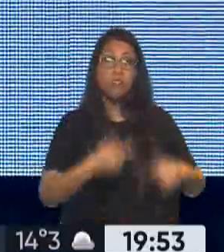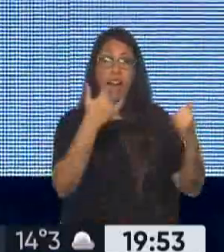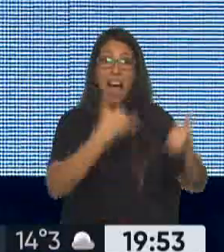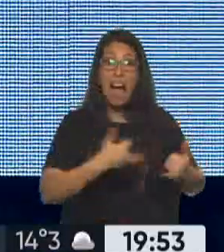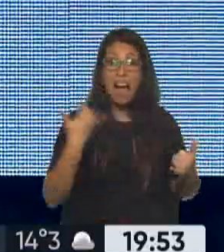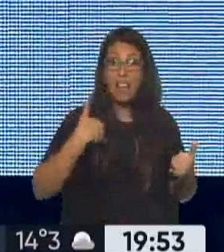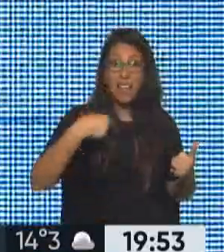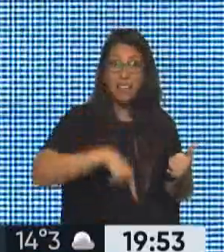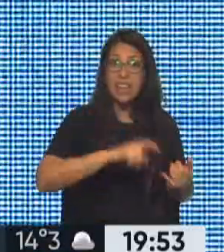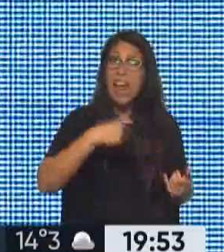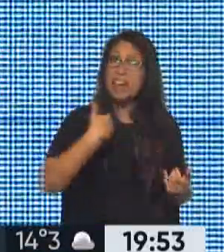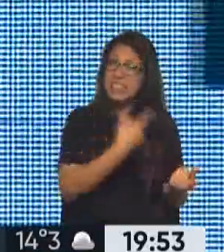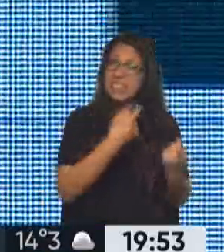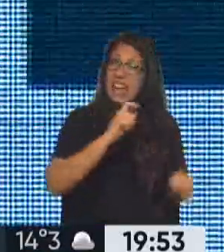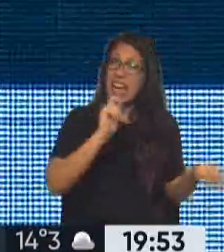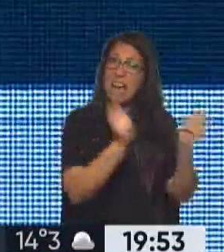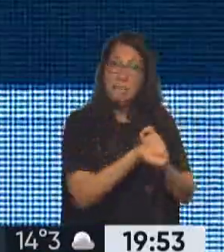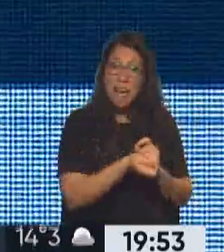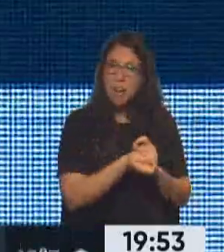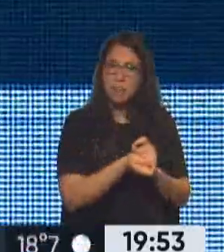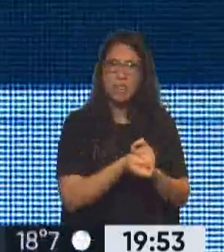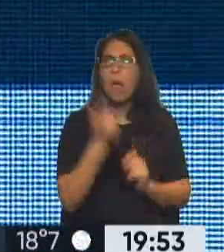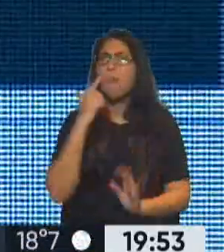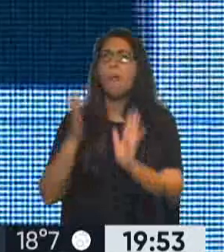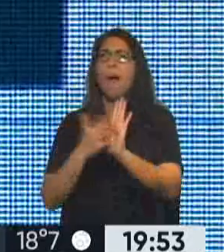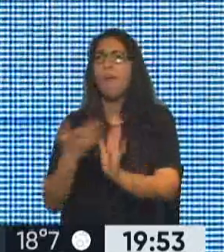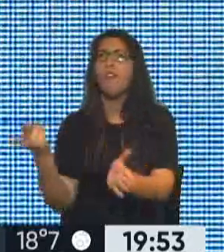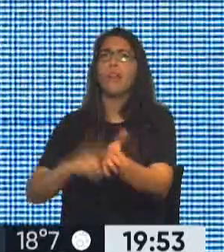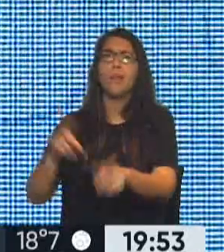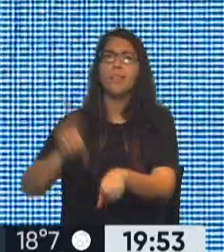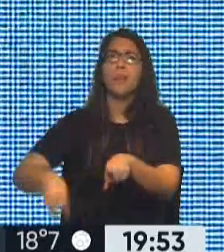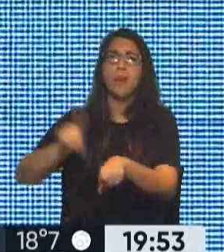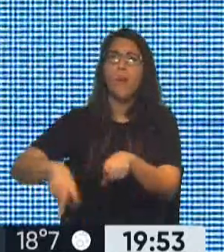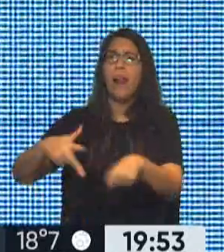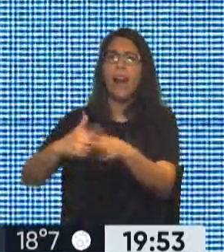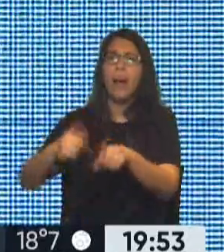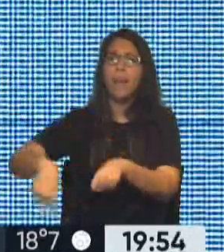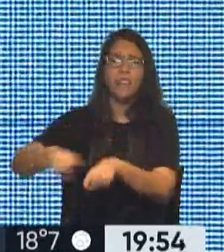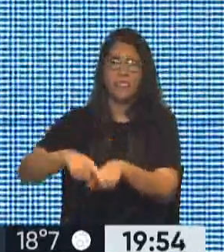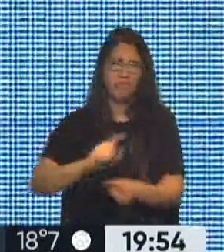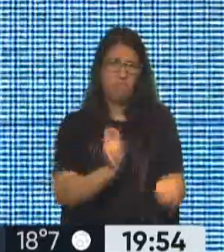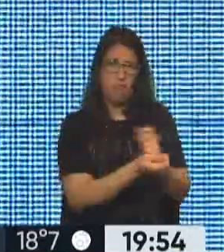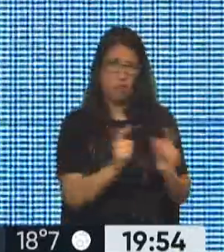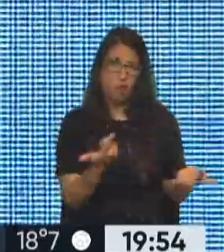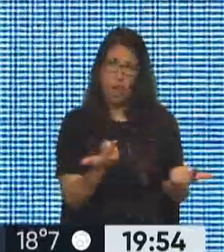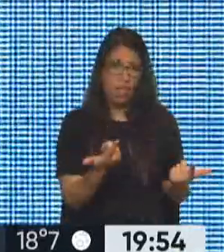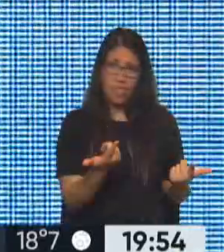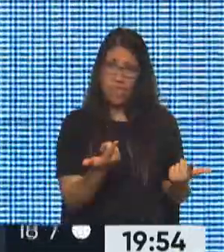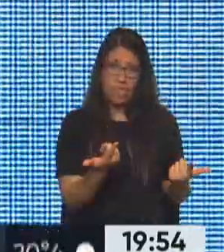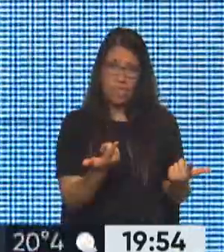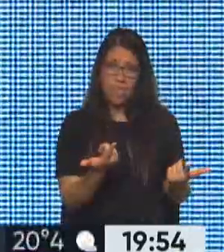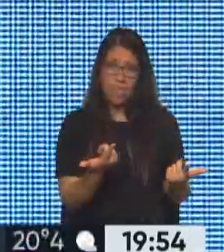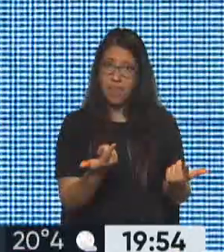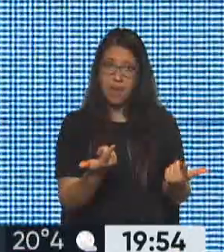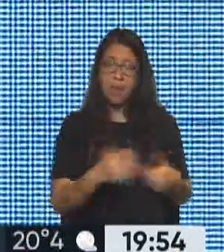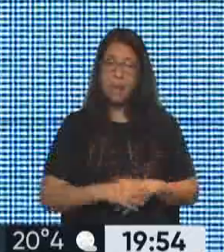en la Argentina si volvemos a probar las mismas herramientas. El cambio no